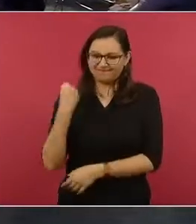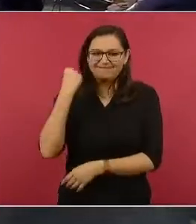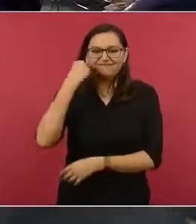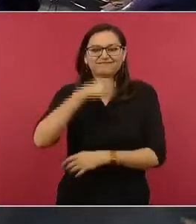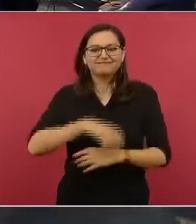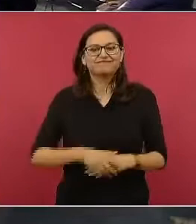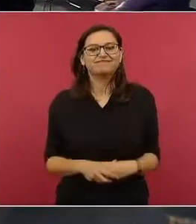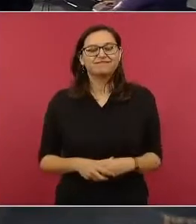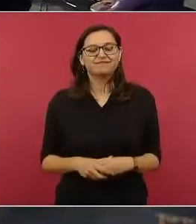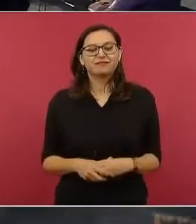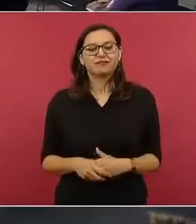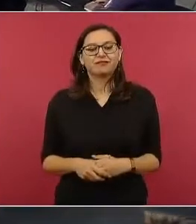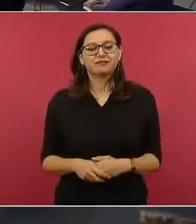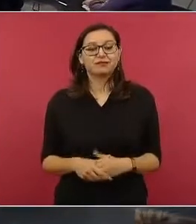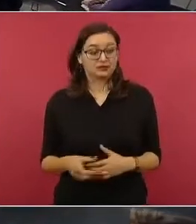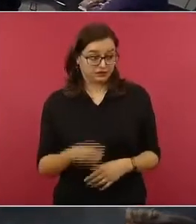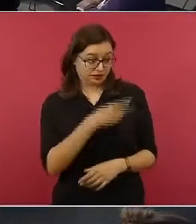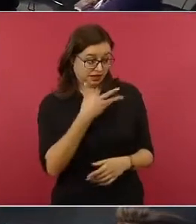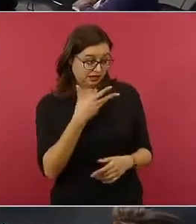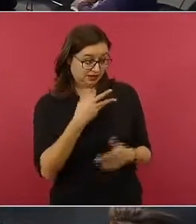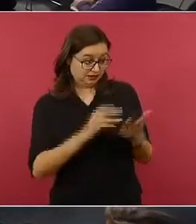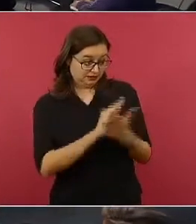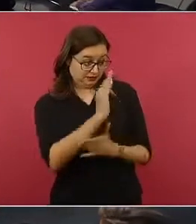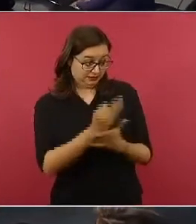la factura, ponla.